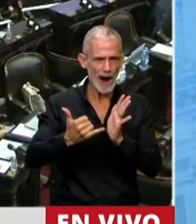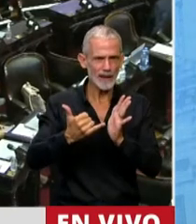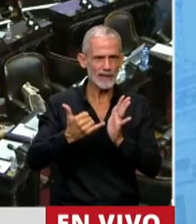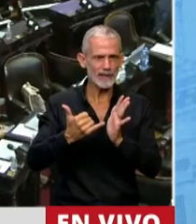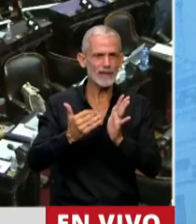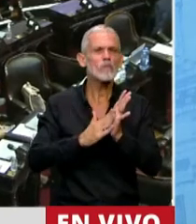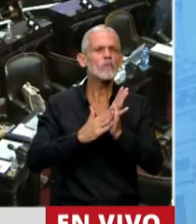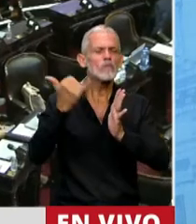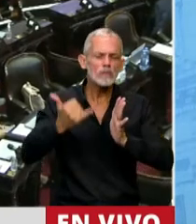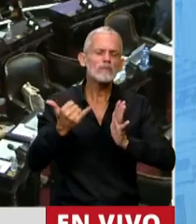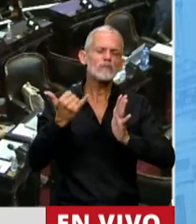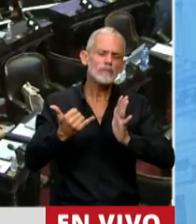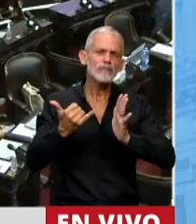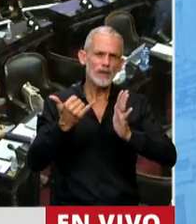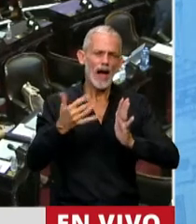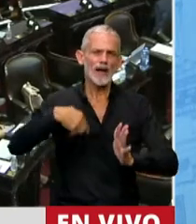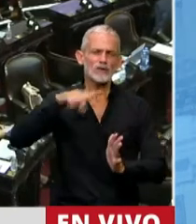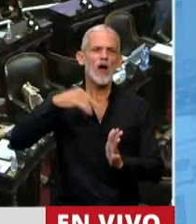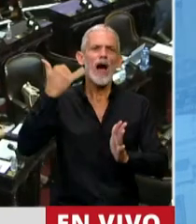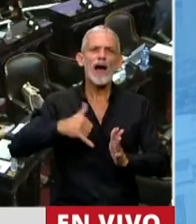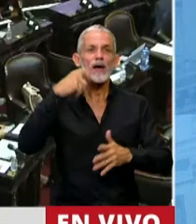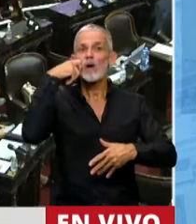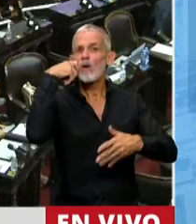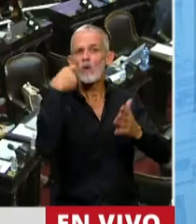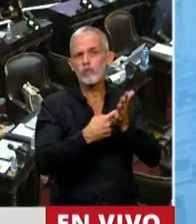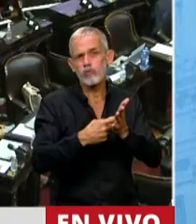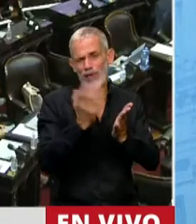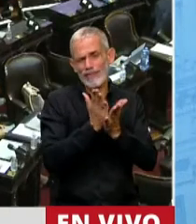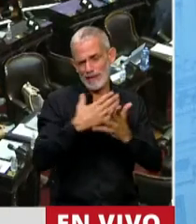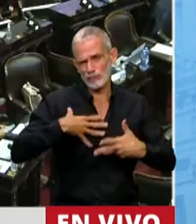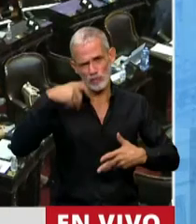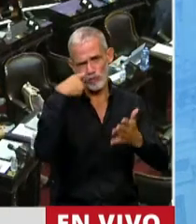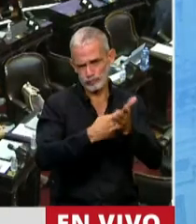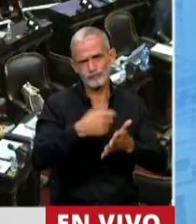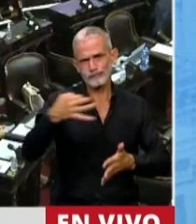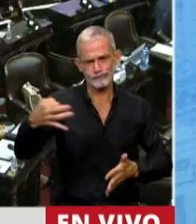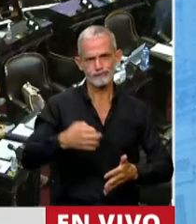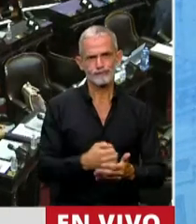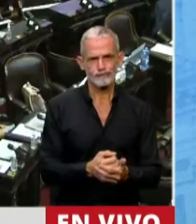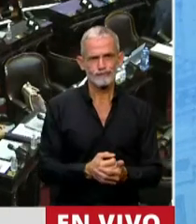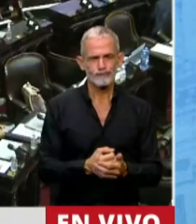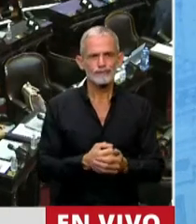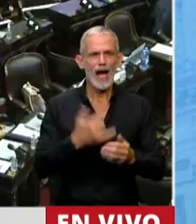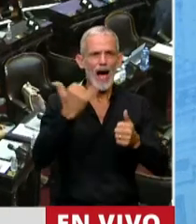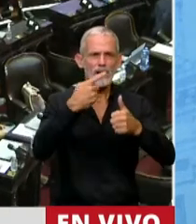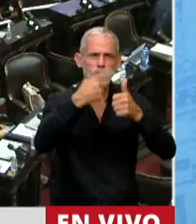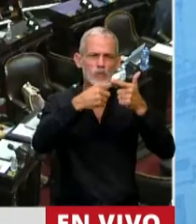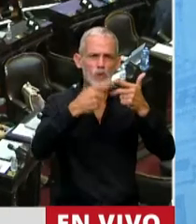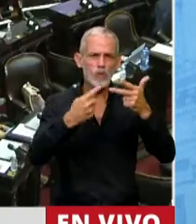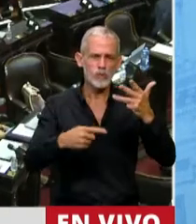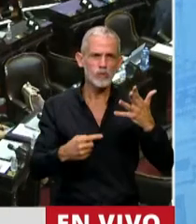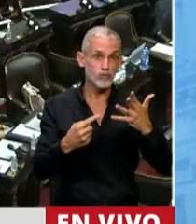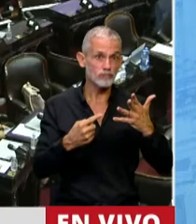llanamente podemos decir que estamos ante la violación de derechos humanos casos que